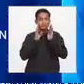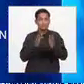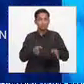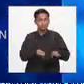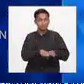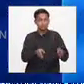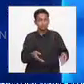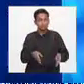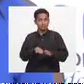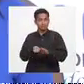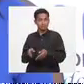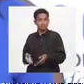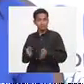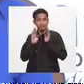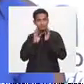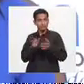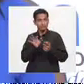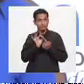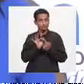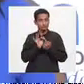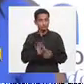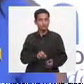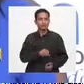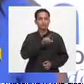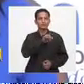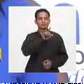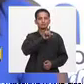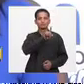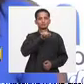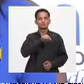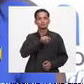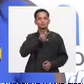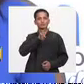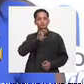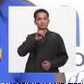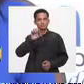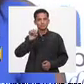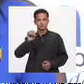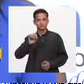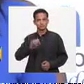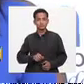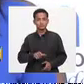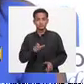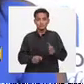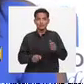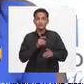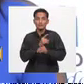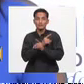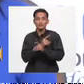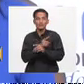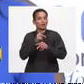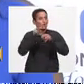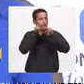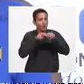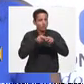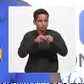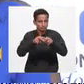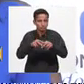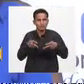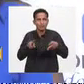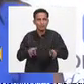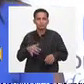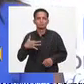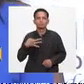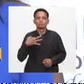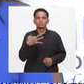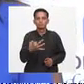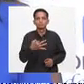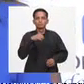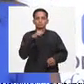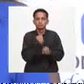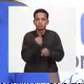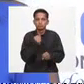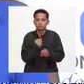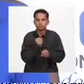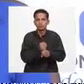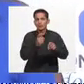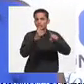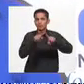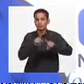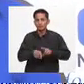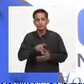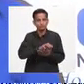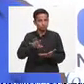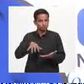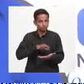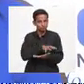atención preferente este También tenemos observadores electorales que son personas con discapacidad tenemos voluntarios que van a trabajar en las